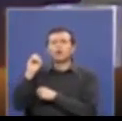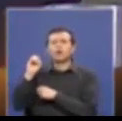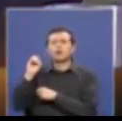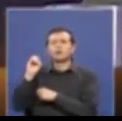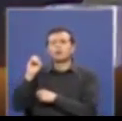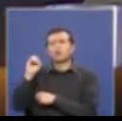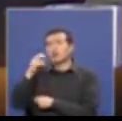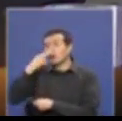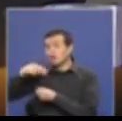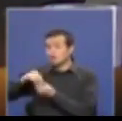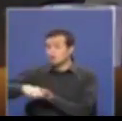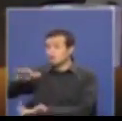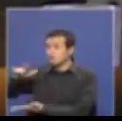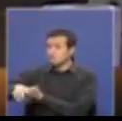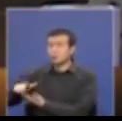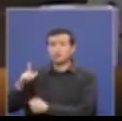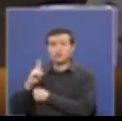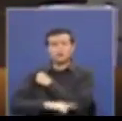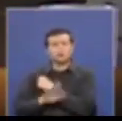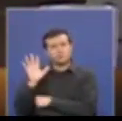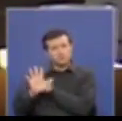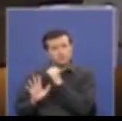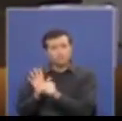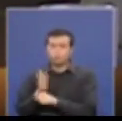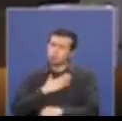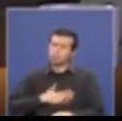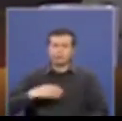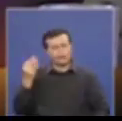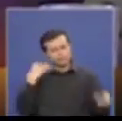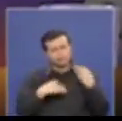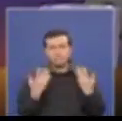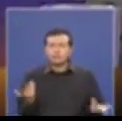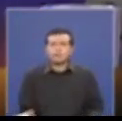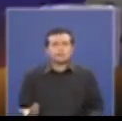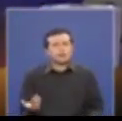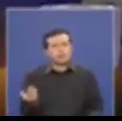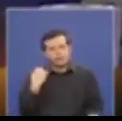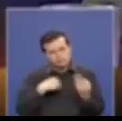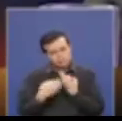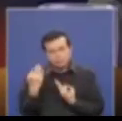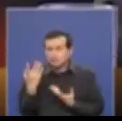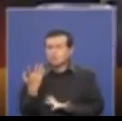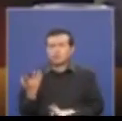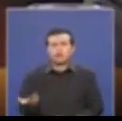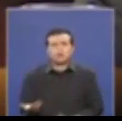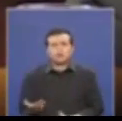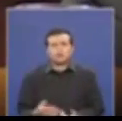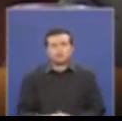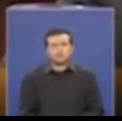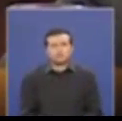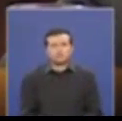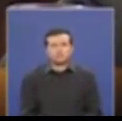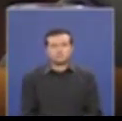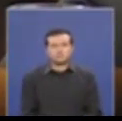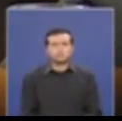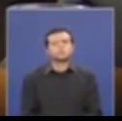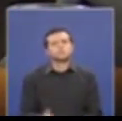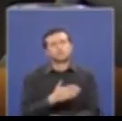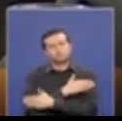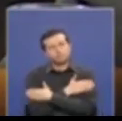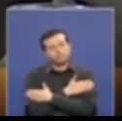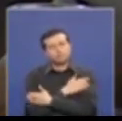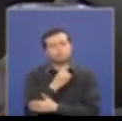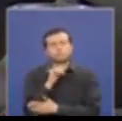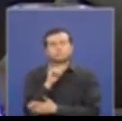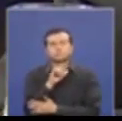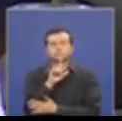no pasaba nada. Exijo una explicación, como dice Condorito. Necesito una explicación de esto, compañero. Y mi abrazo a